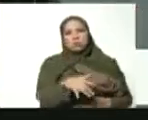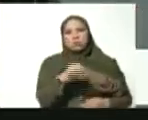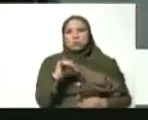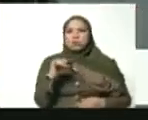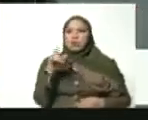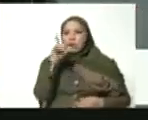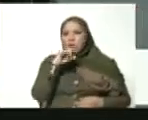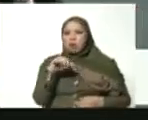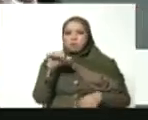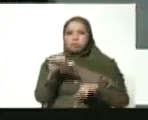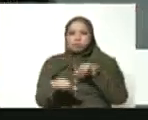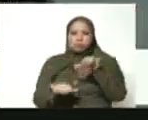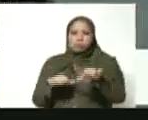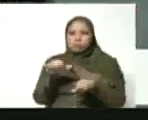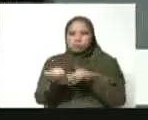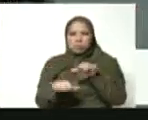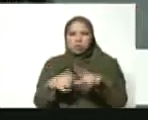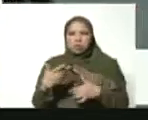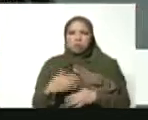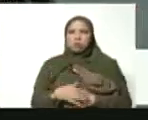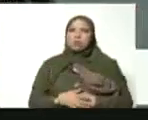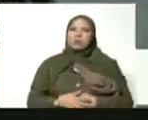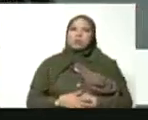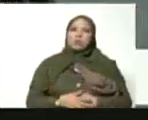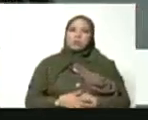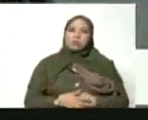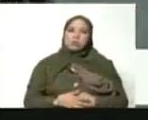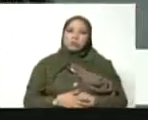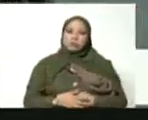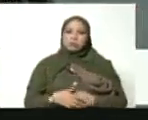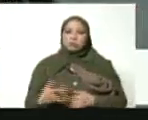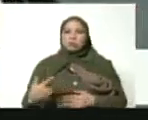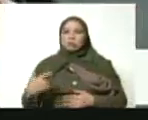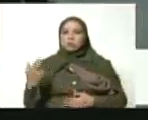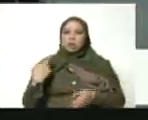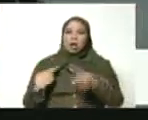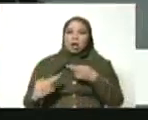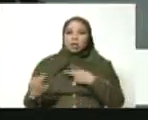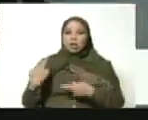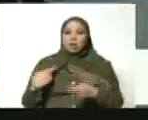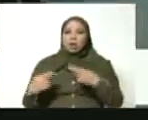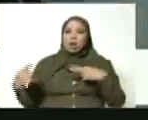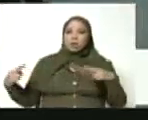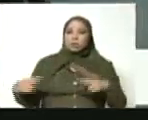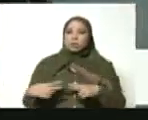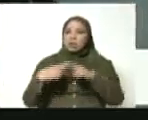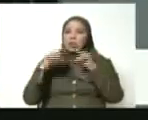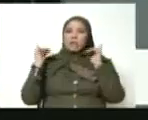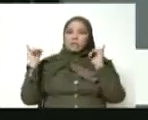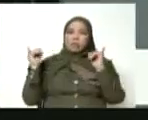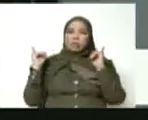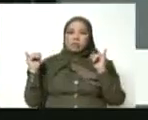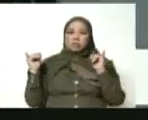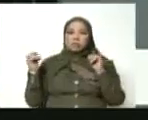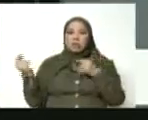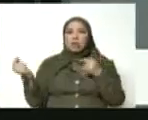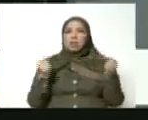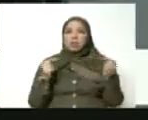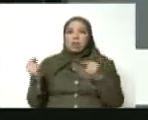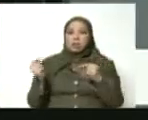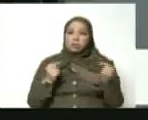muchos siglos. Es por eso que esta vinculación, este encuentro, esta fiesta, este diálogo